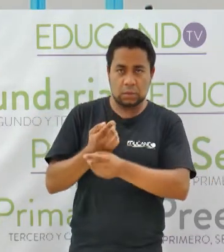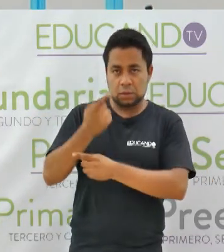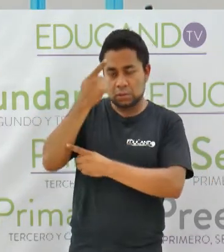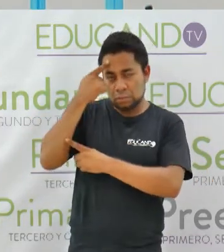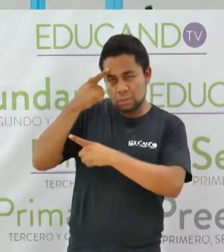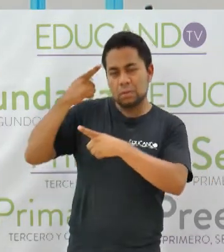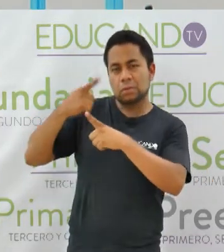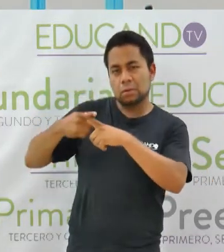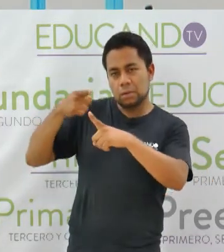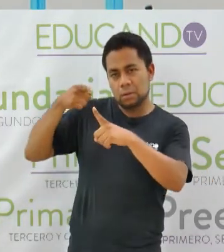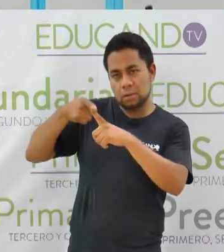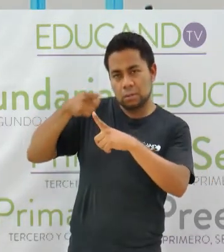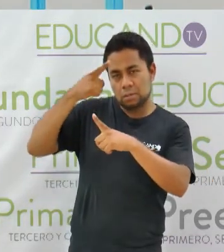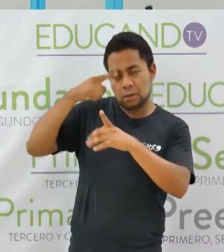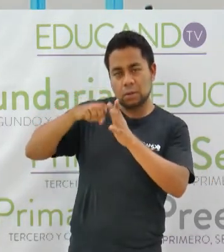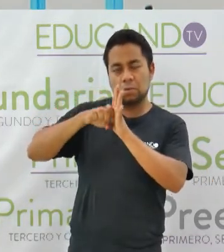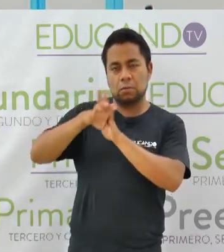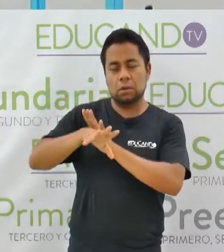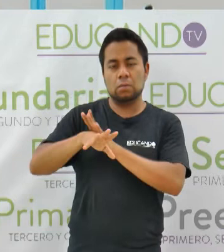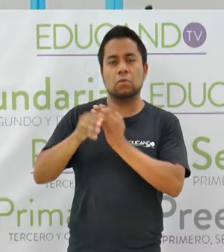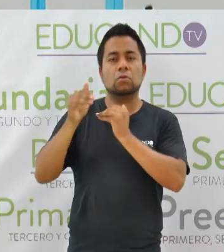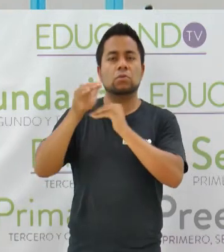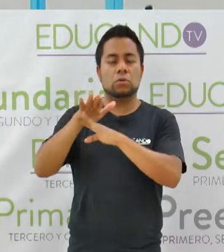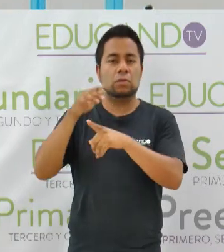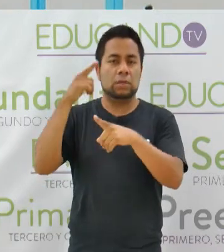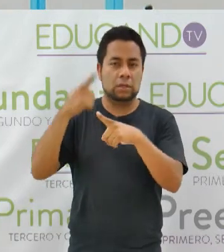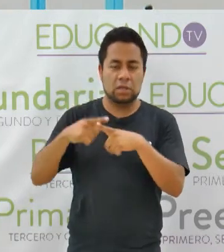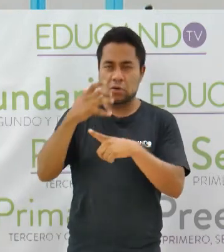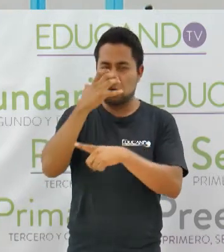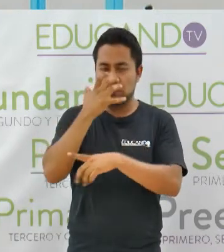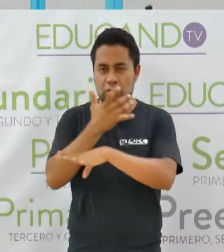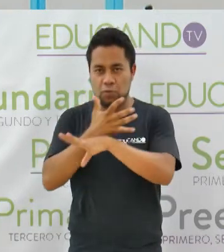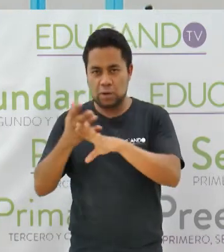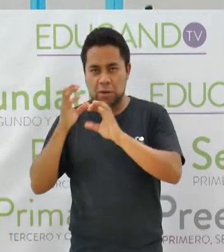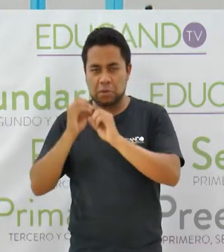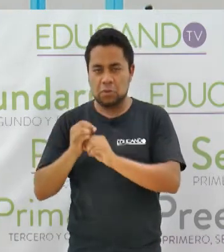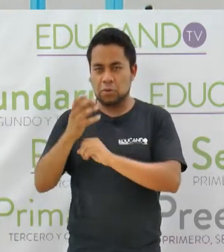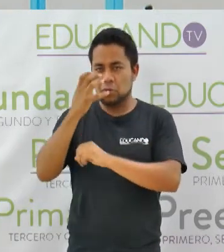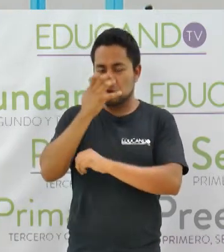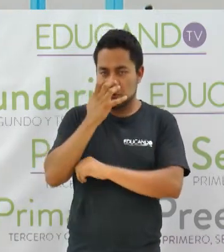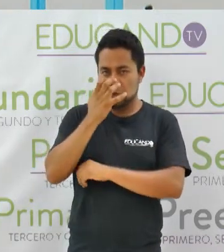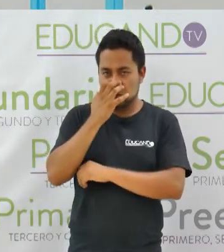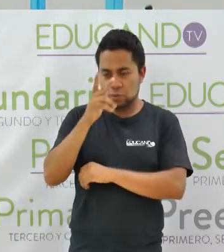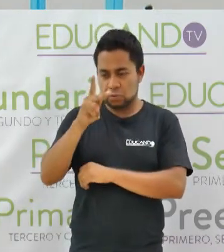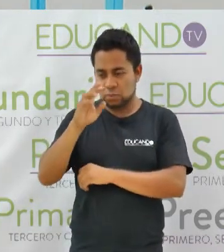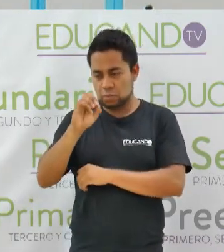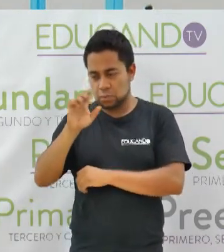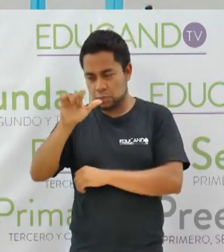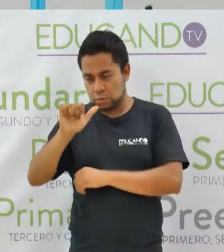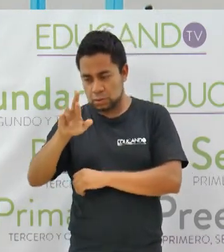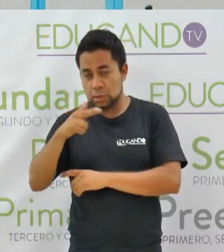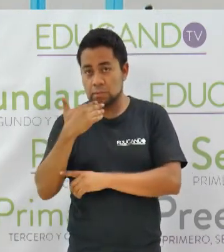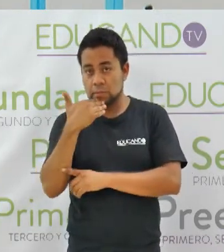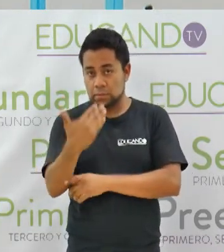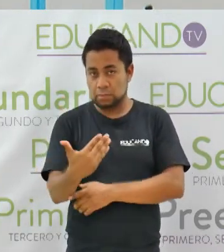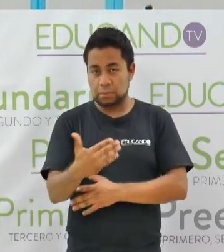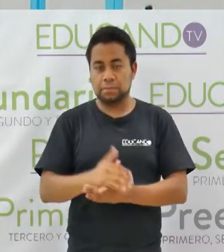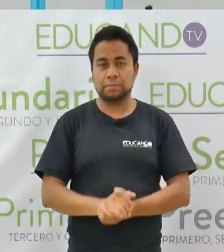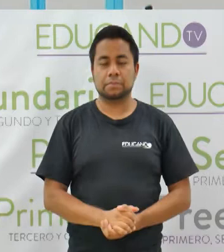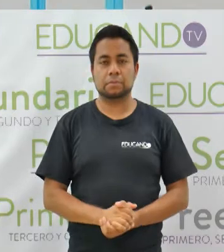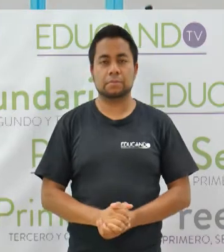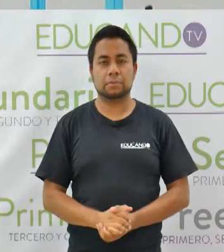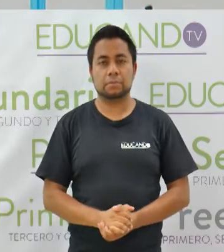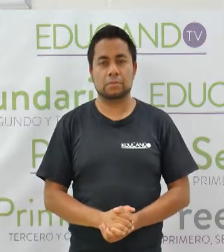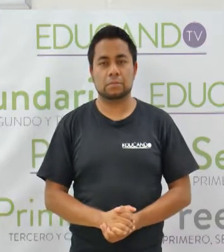hacer referencia, en su caso, de lo que es el oso blanco o el oso polar, ¿bien?